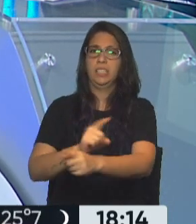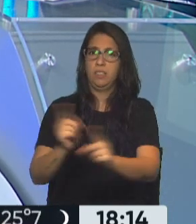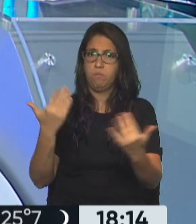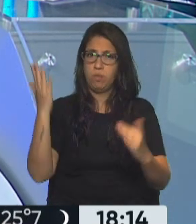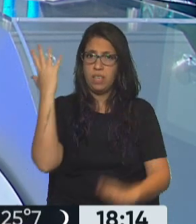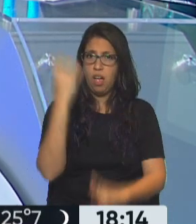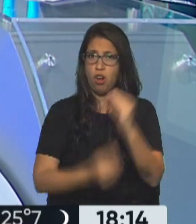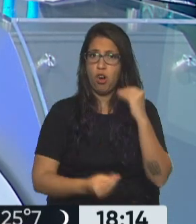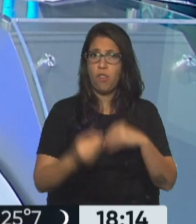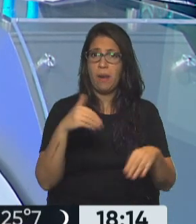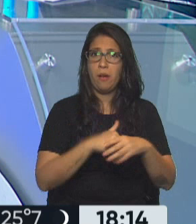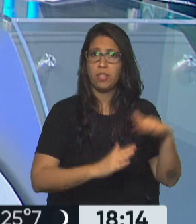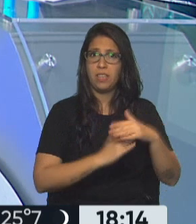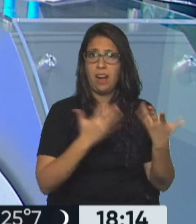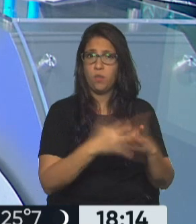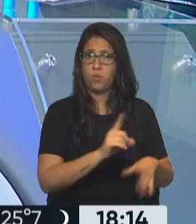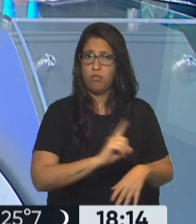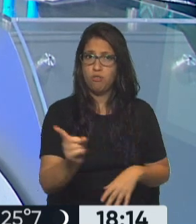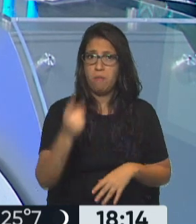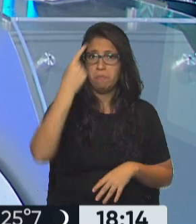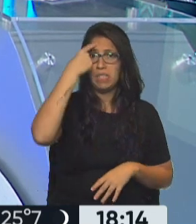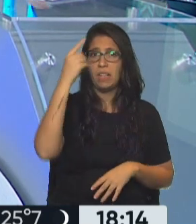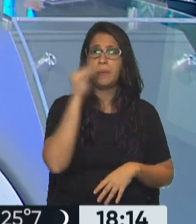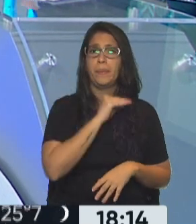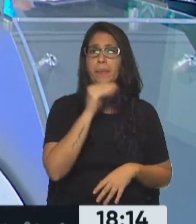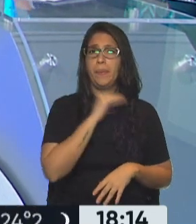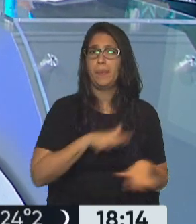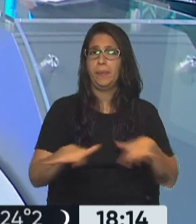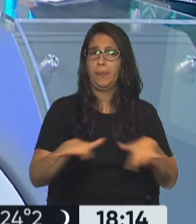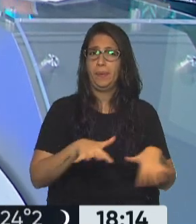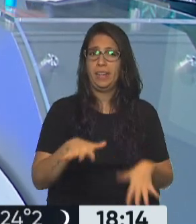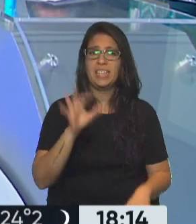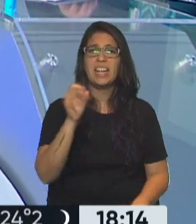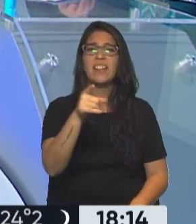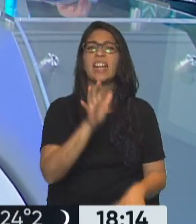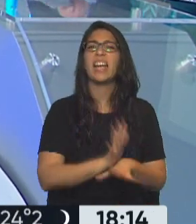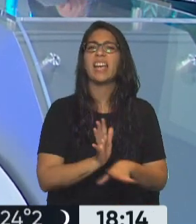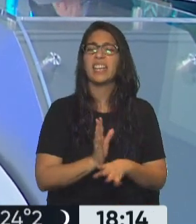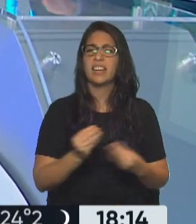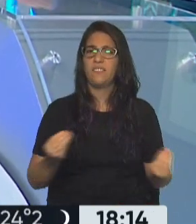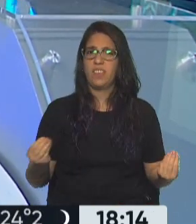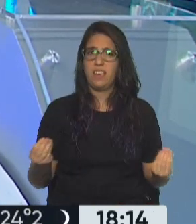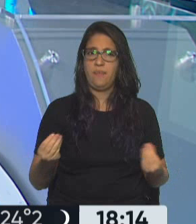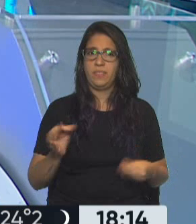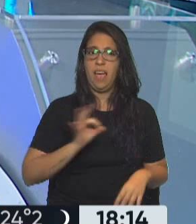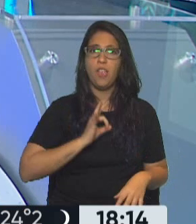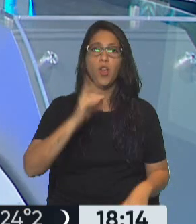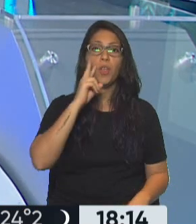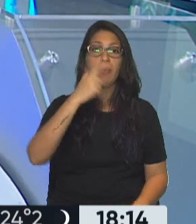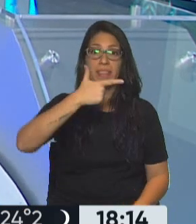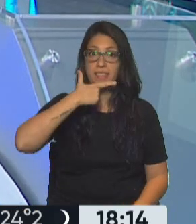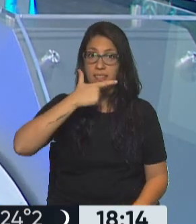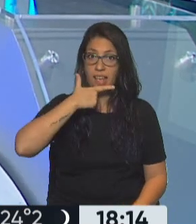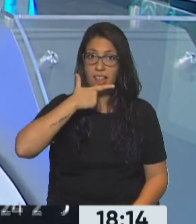directorio del Banco Central, no renunciar, pensando que era mejor disimular todo el asunto. ¿Sabes a lo que se refiere? Fin del año 2017,